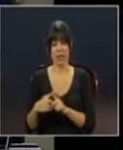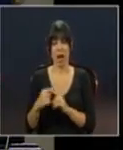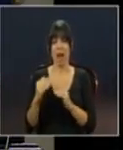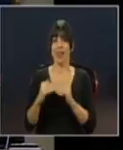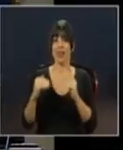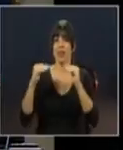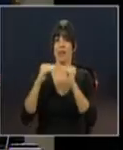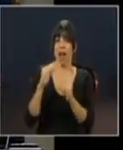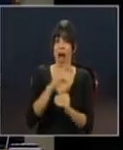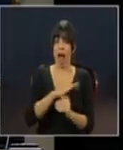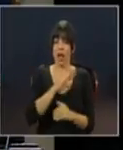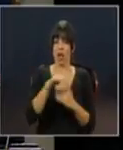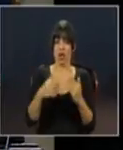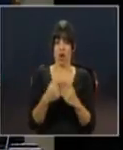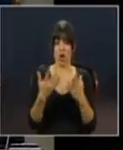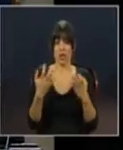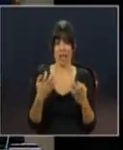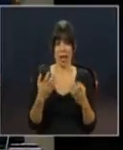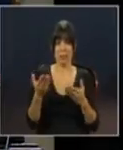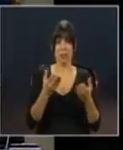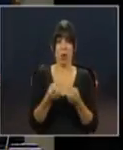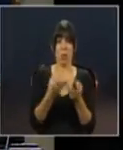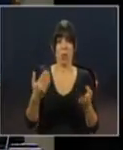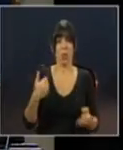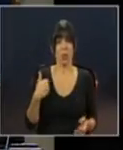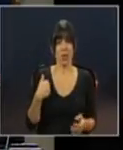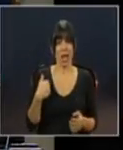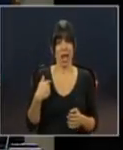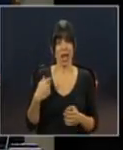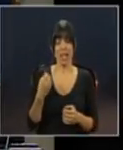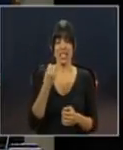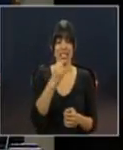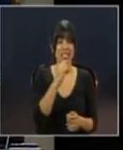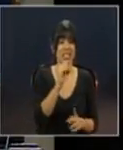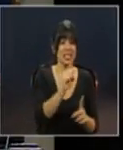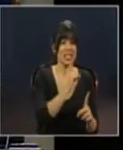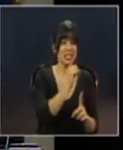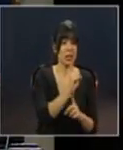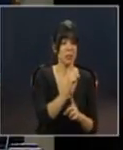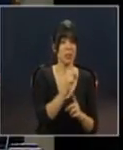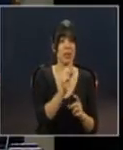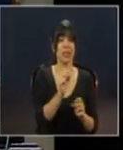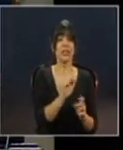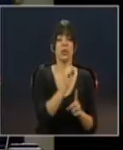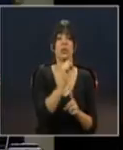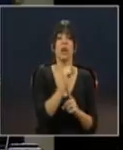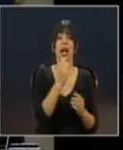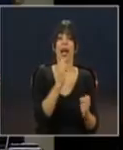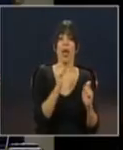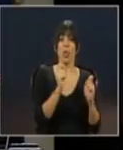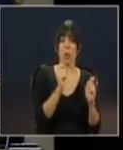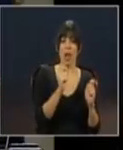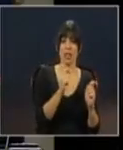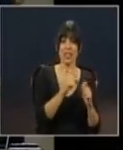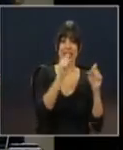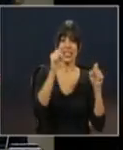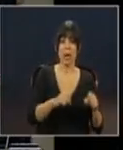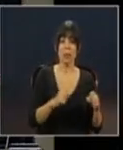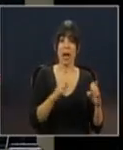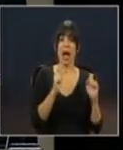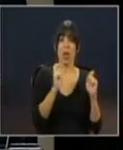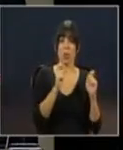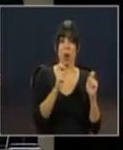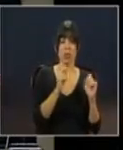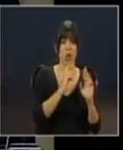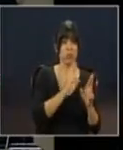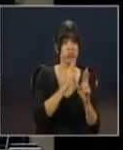calidad que todos deseamos tengan nuestros servicios públicos, si nuestro sistema educativo responde a las demandas de los tiempos actuales